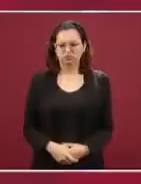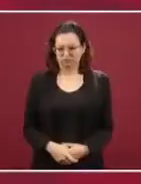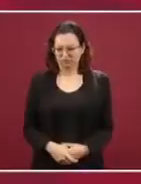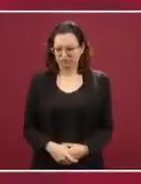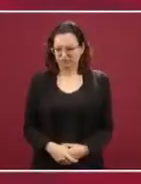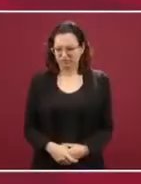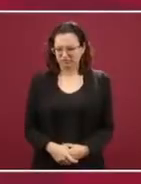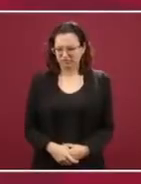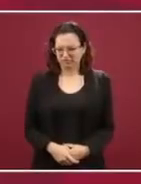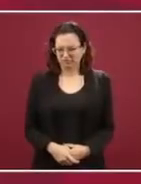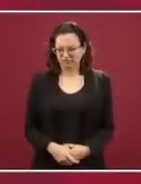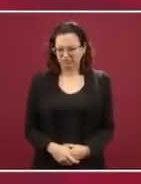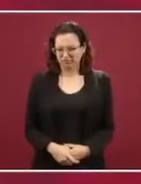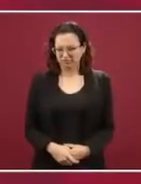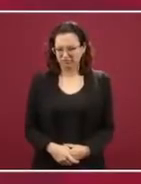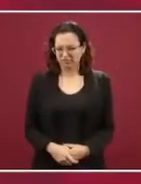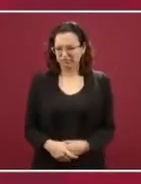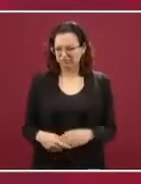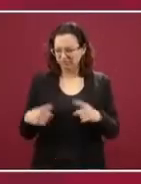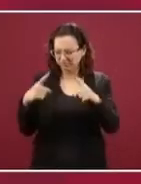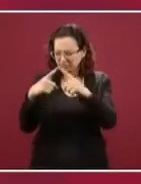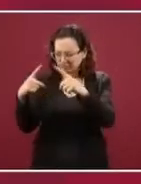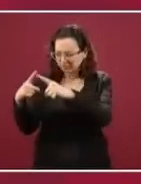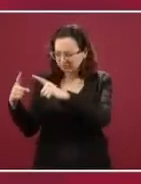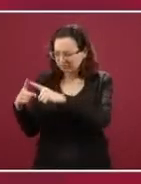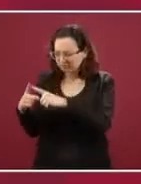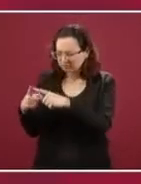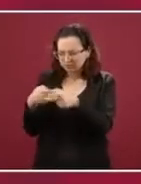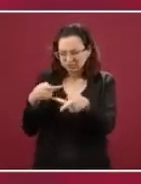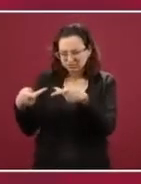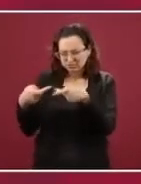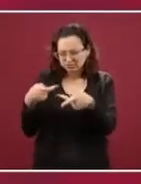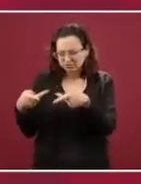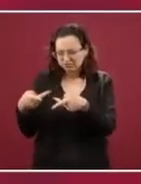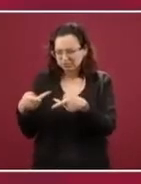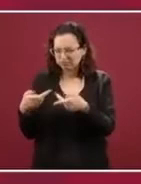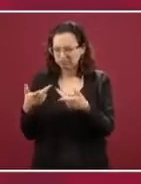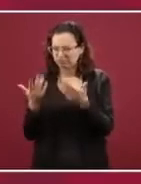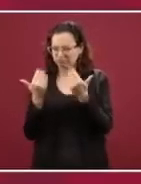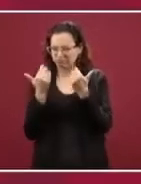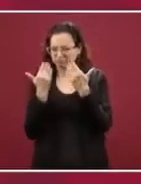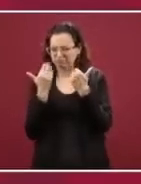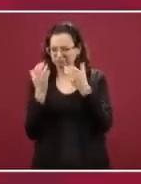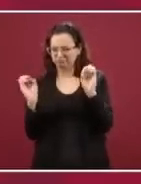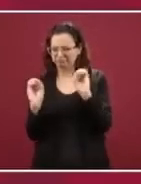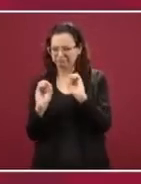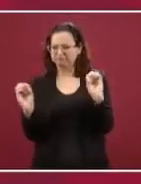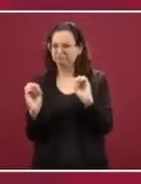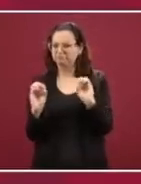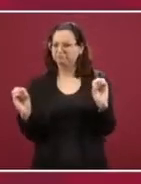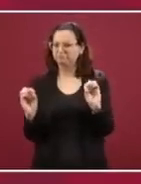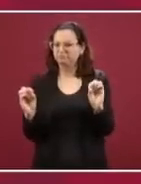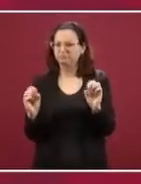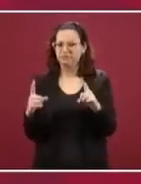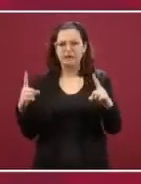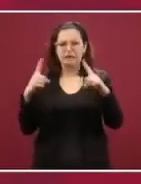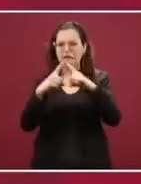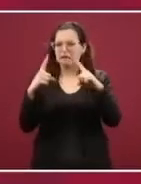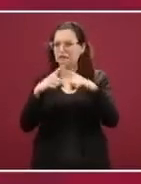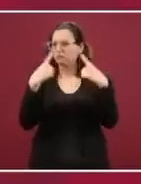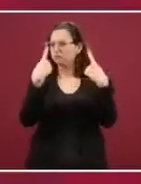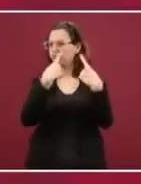plan con las iglesias. Llevamos muy buena relación, eso sí, con todas las